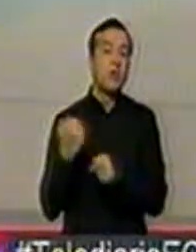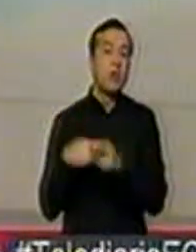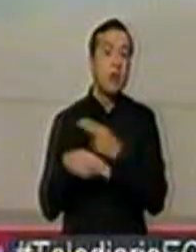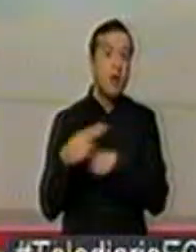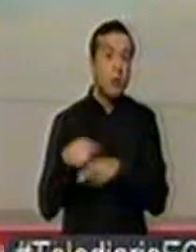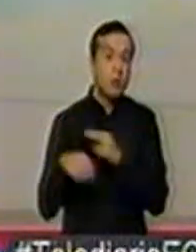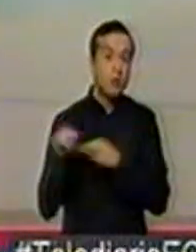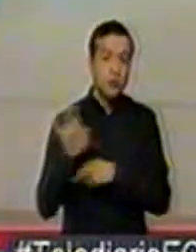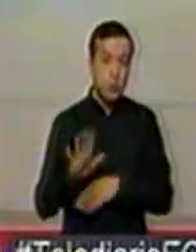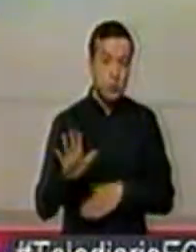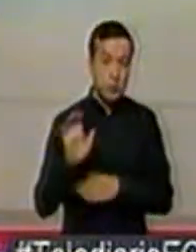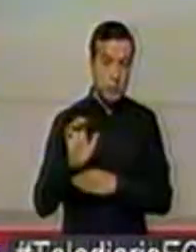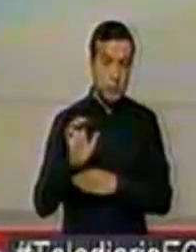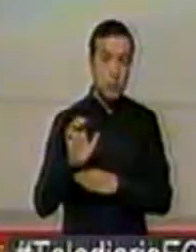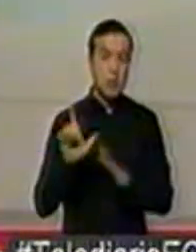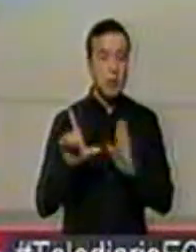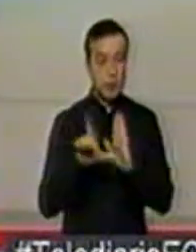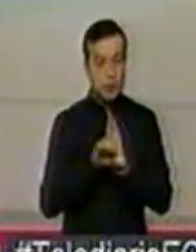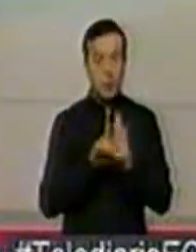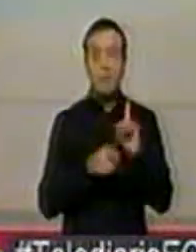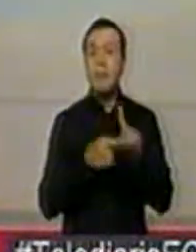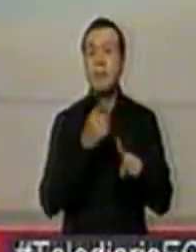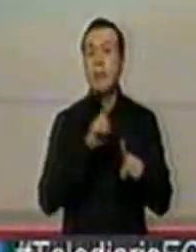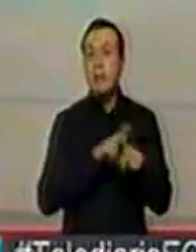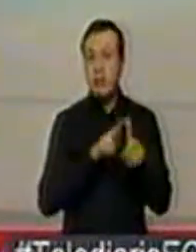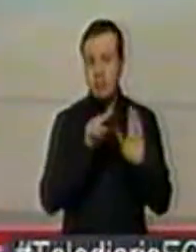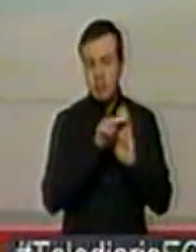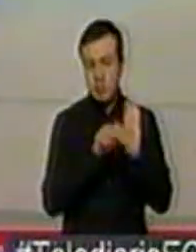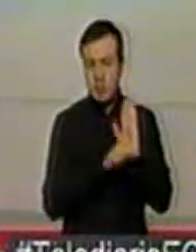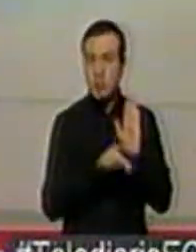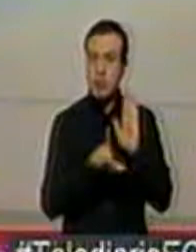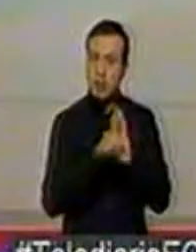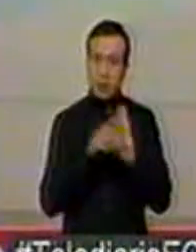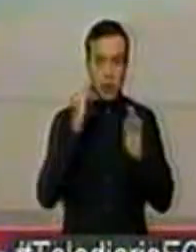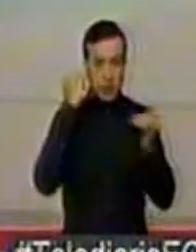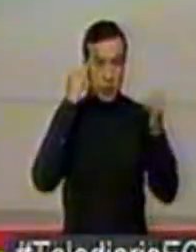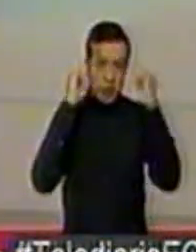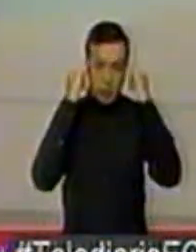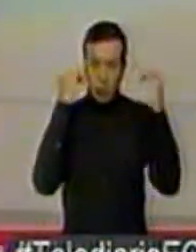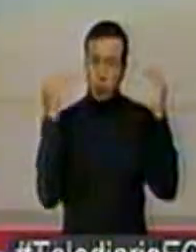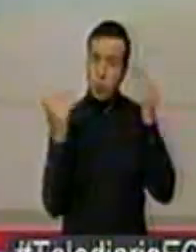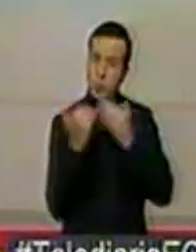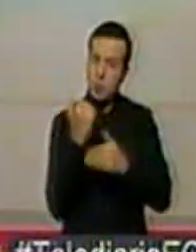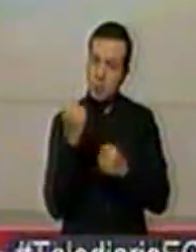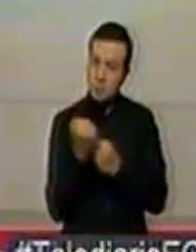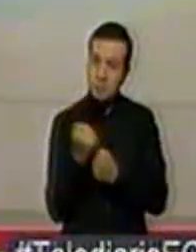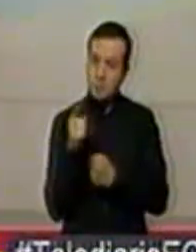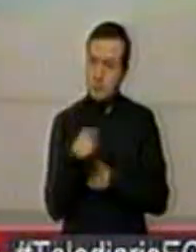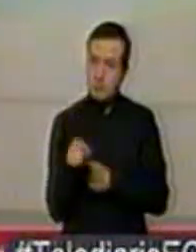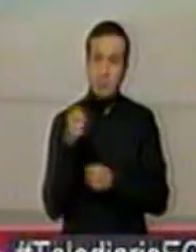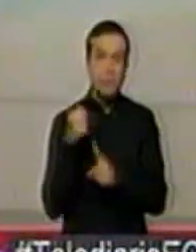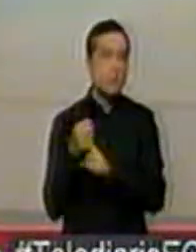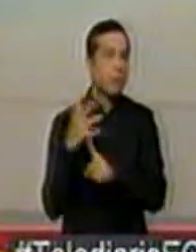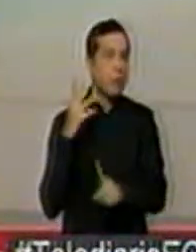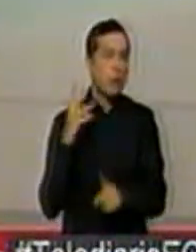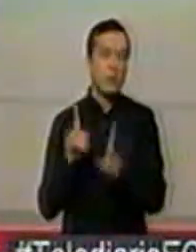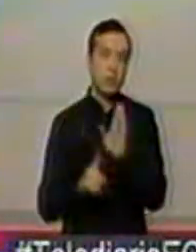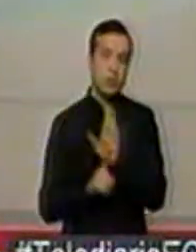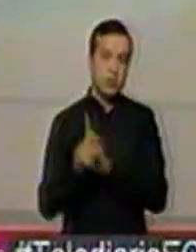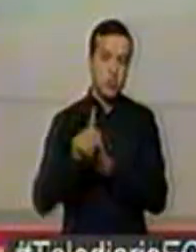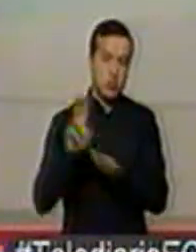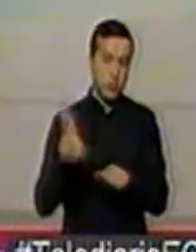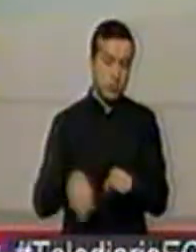generando un marco jurídico a los emprendedores para la innovación para que pueda impactar en el desarrollo nacional